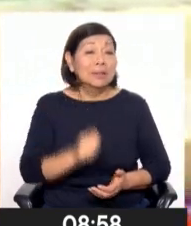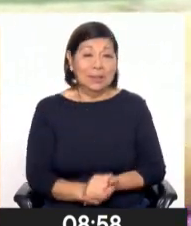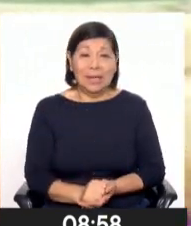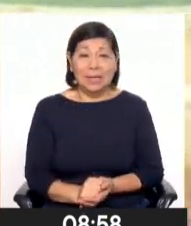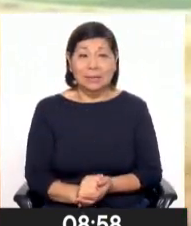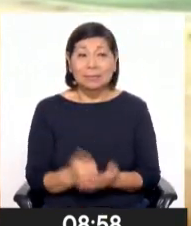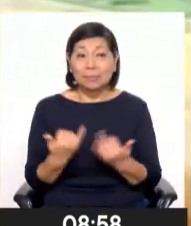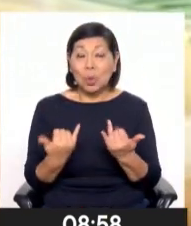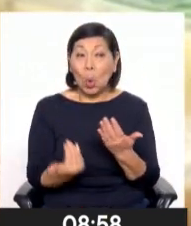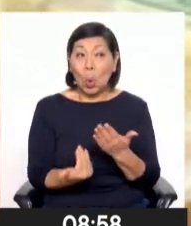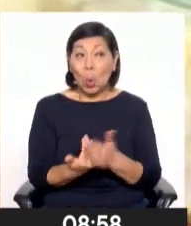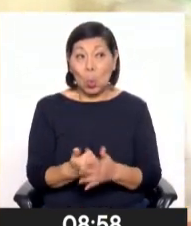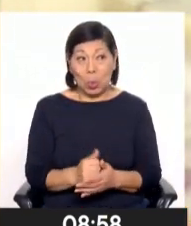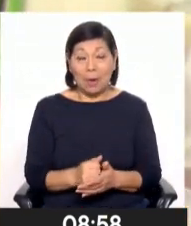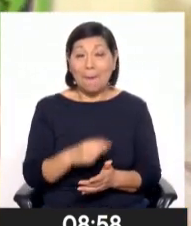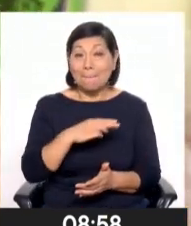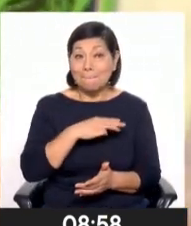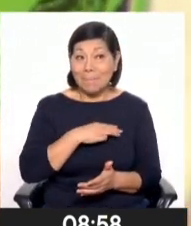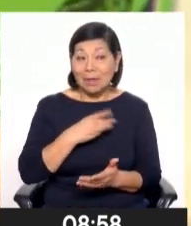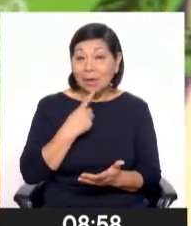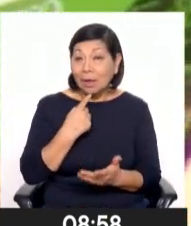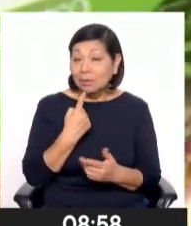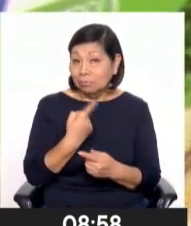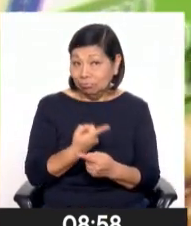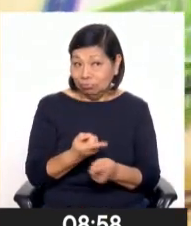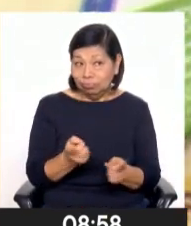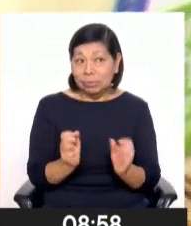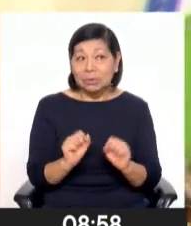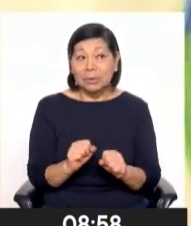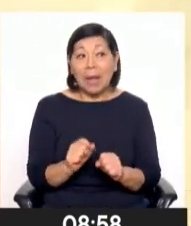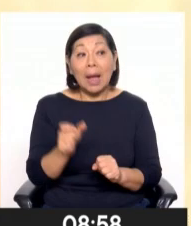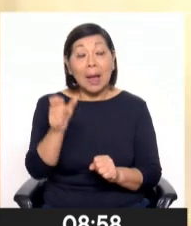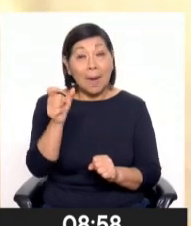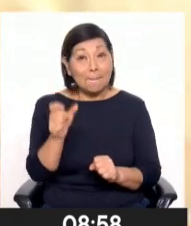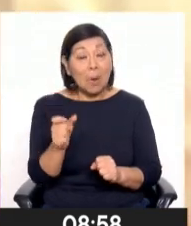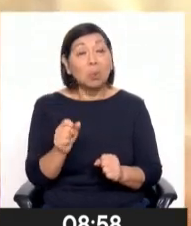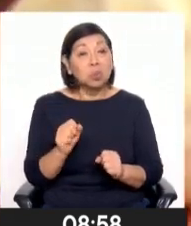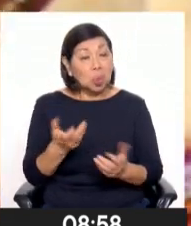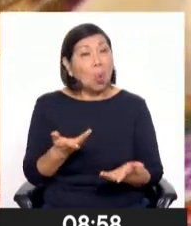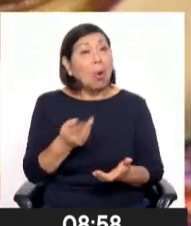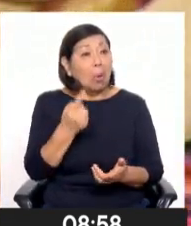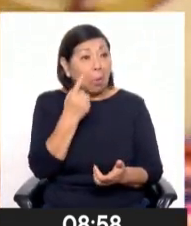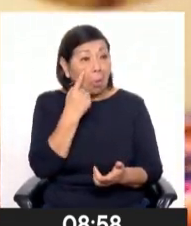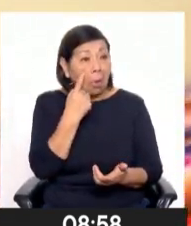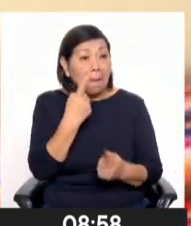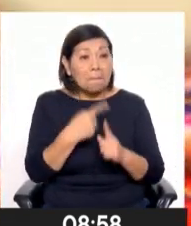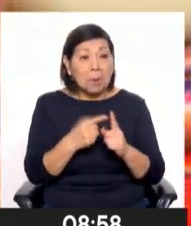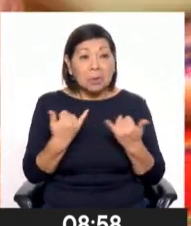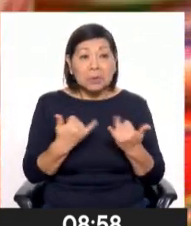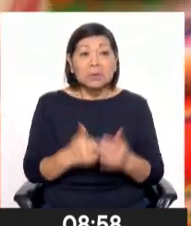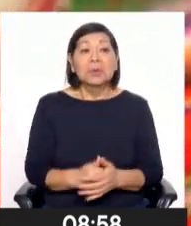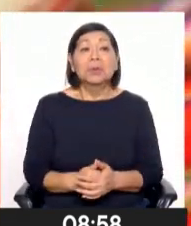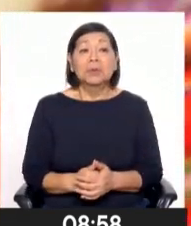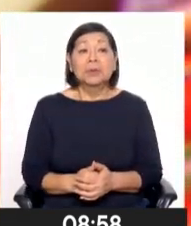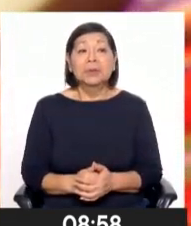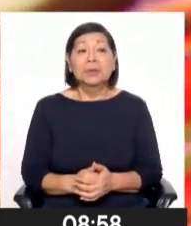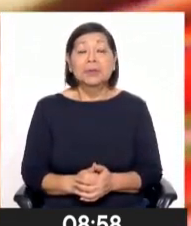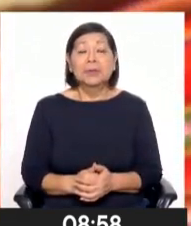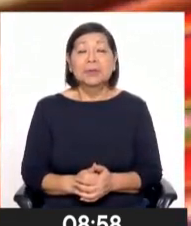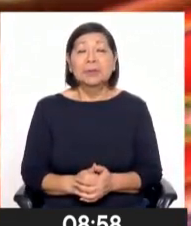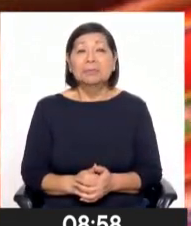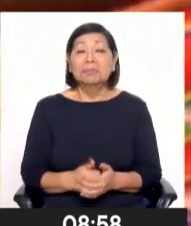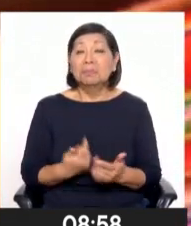y esta Innovación es la que el Ministerio quiere Resaltar para que el consumidor lo pueda conocer y optar por estos productos que